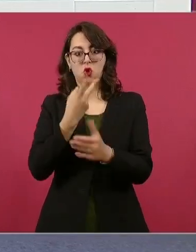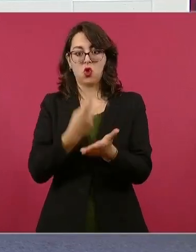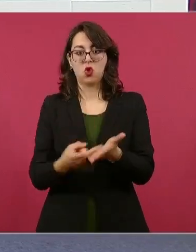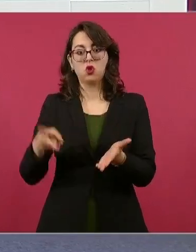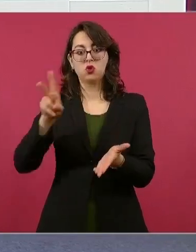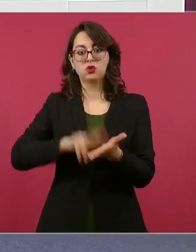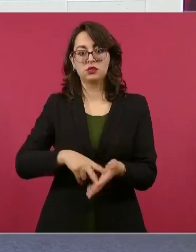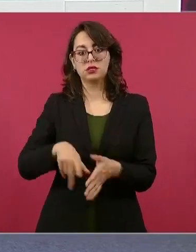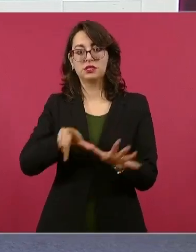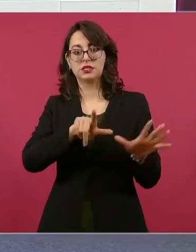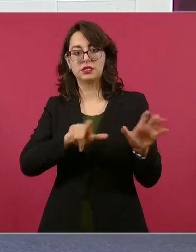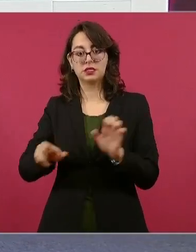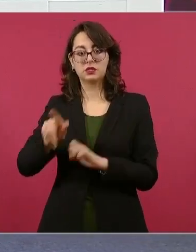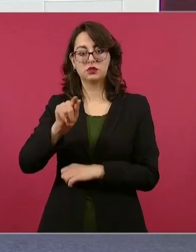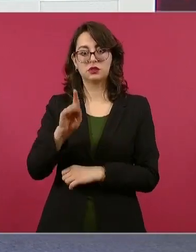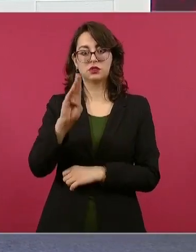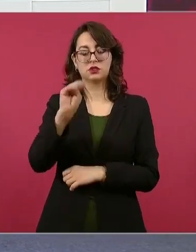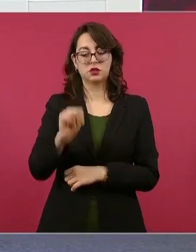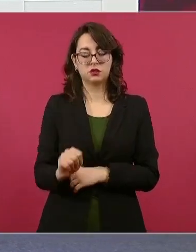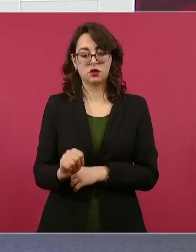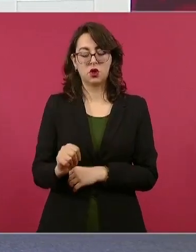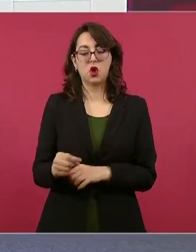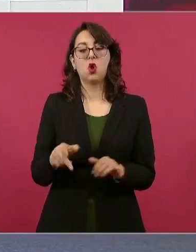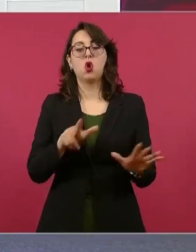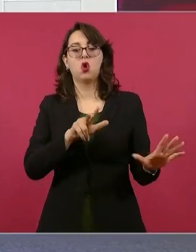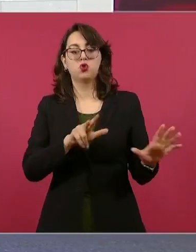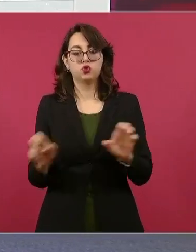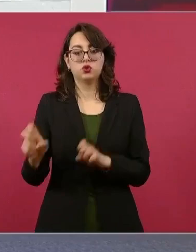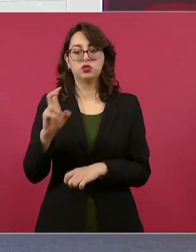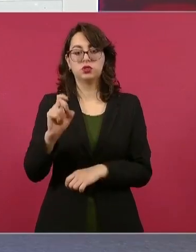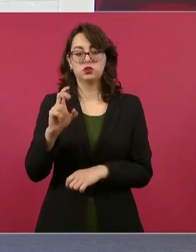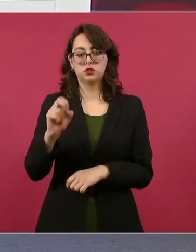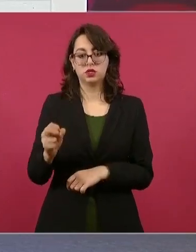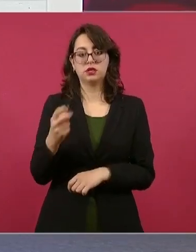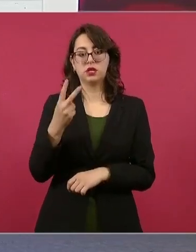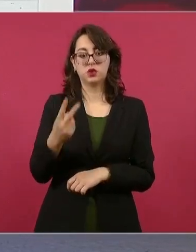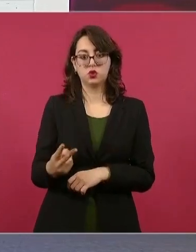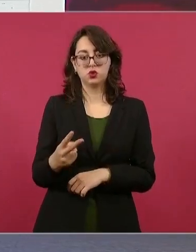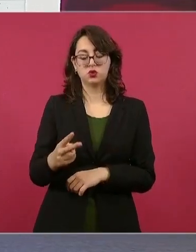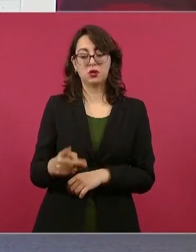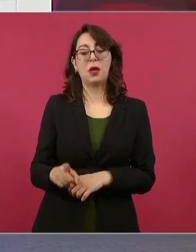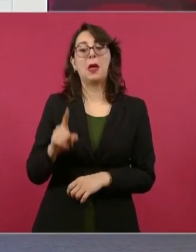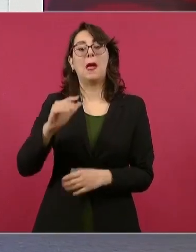en el 19, 832 millones en el 20,